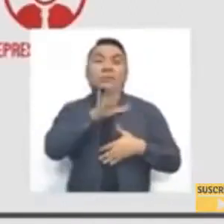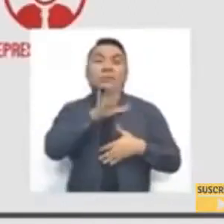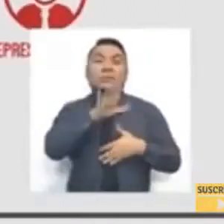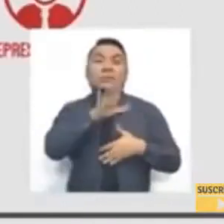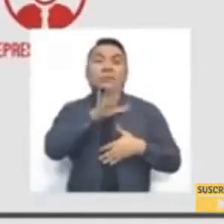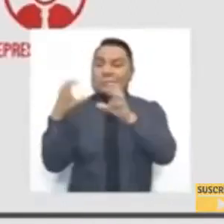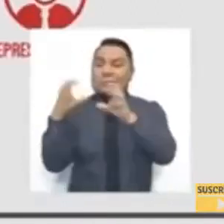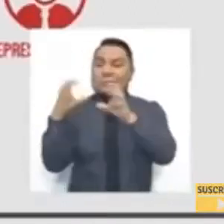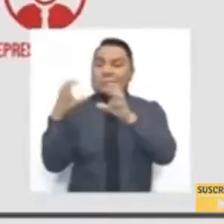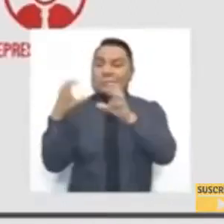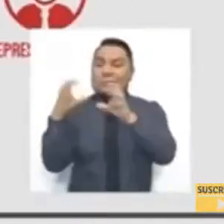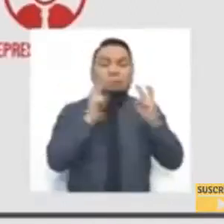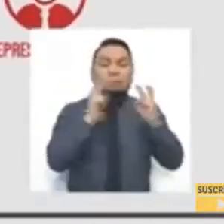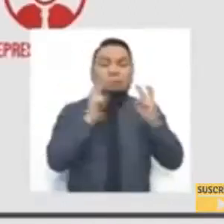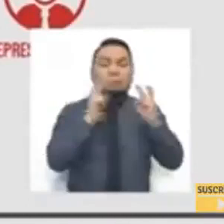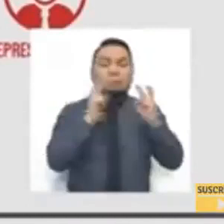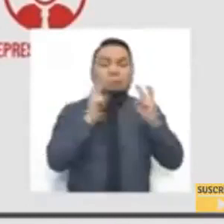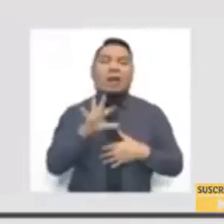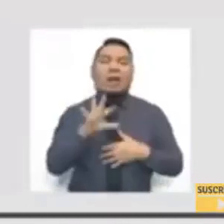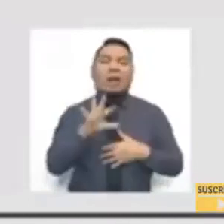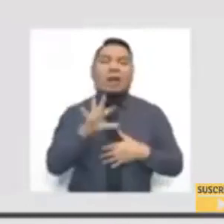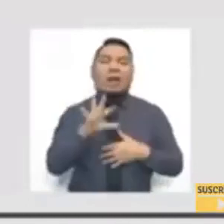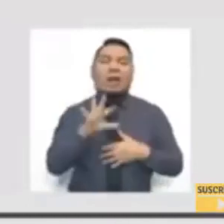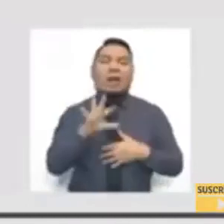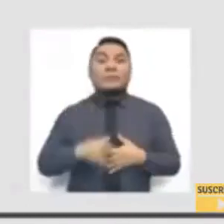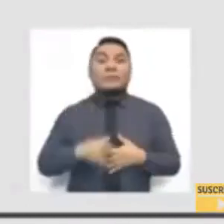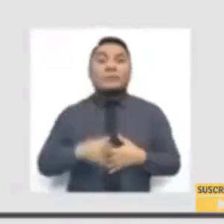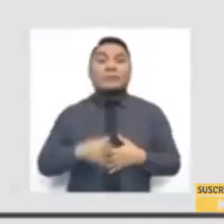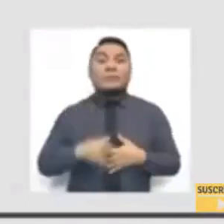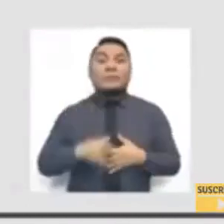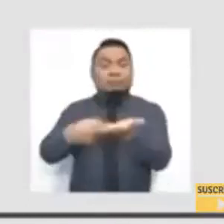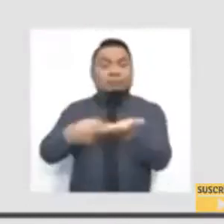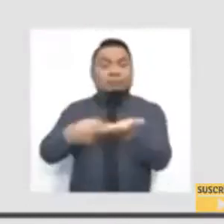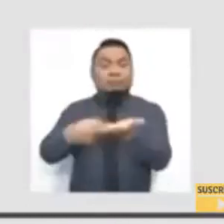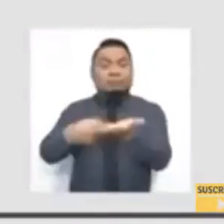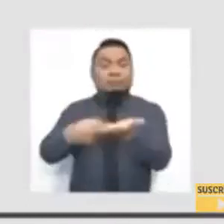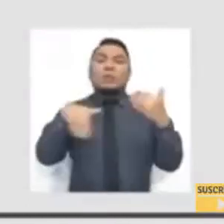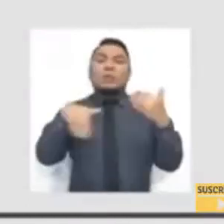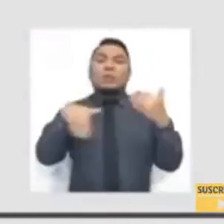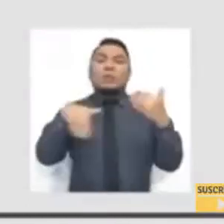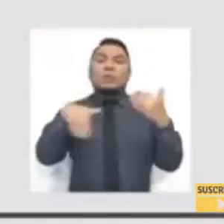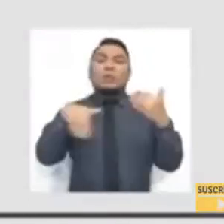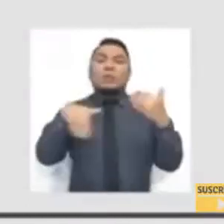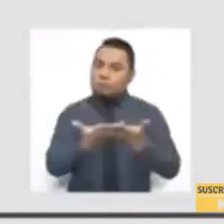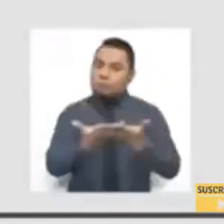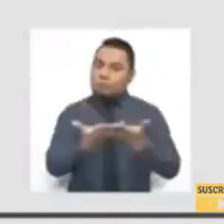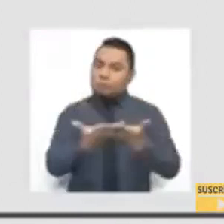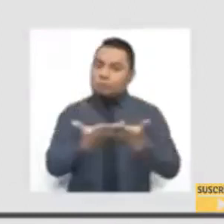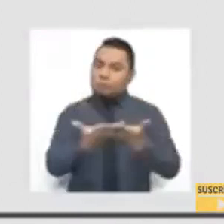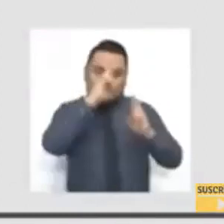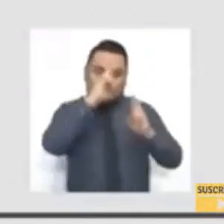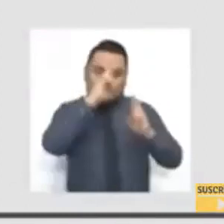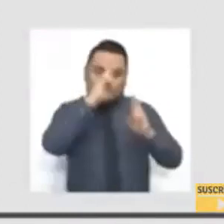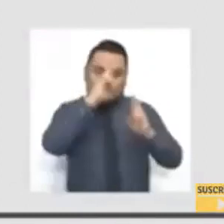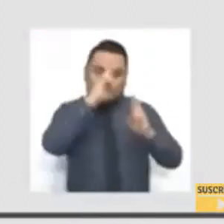representantes de cada partido político. Los candidatos deberán participar en el debate manteniendo las buenas prácticas, la tolerancia y el